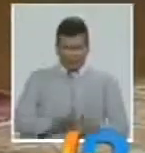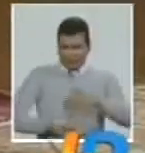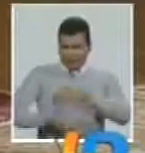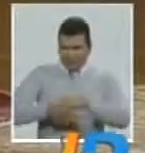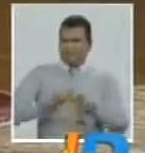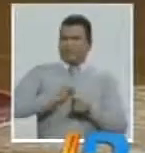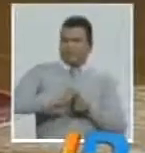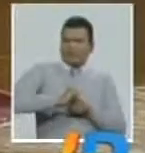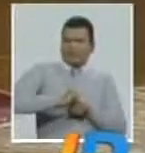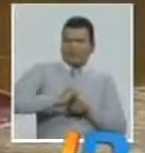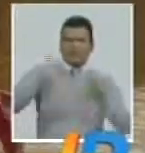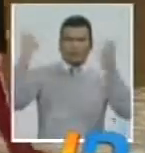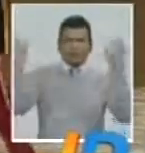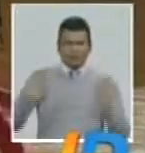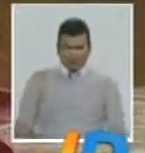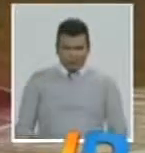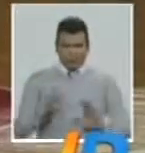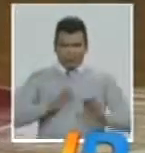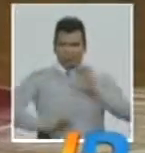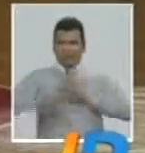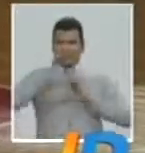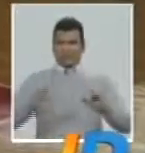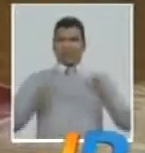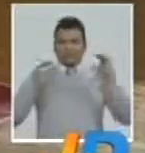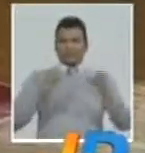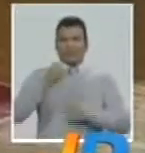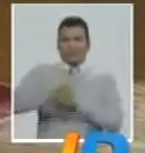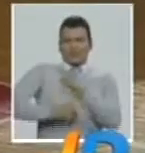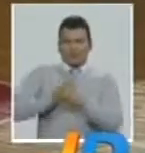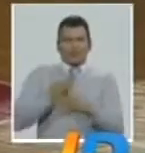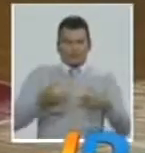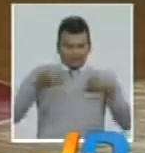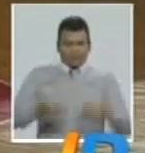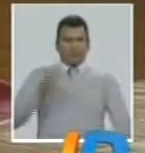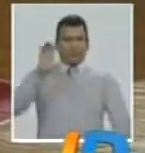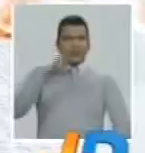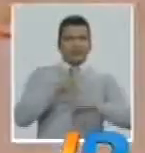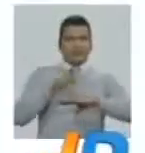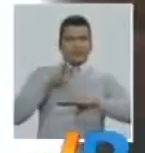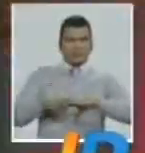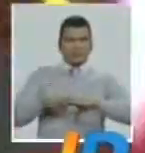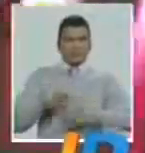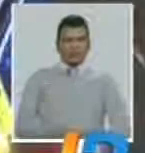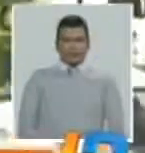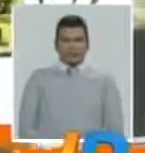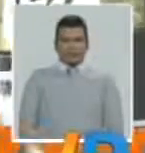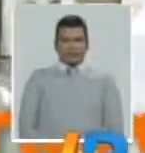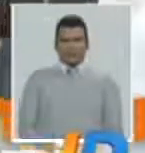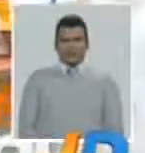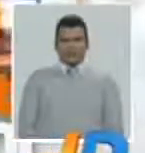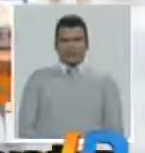hartos ensayos preparándose para defender su título el próximo año en Puerto Rico.